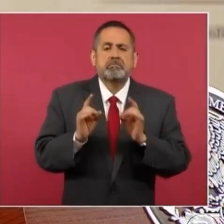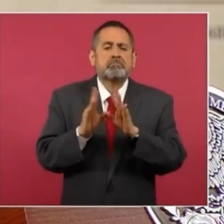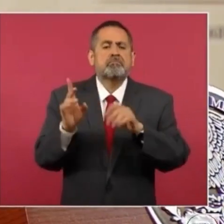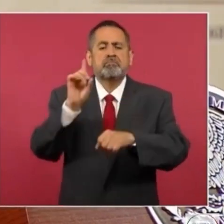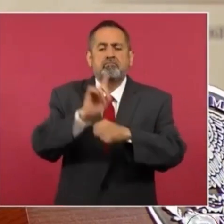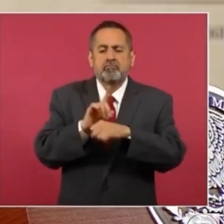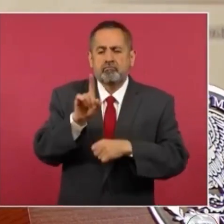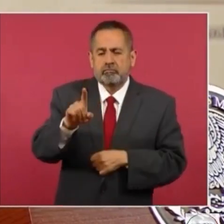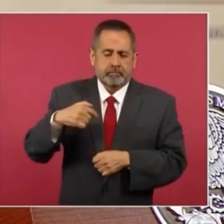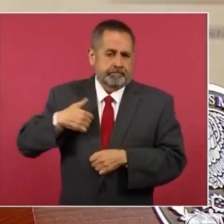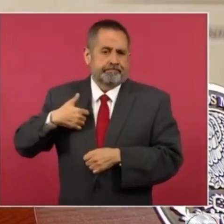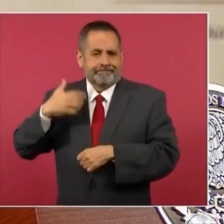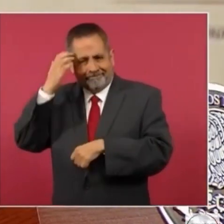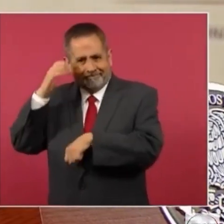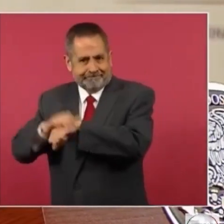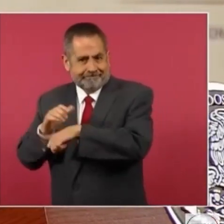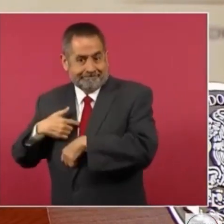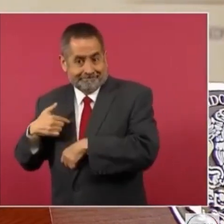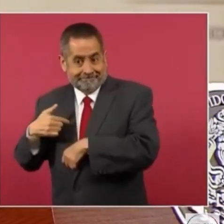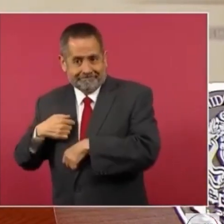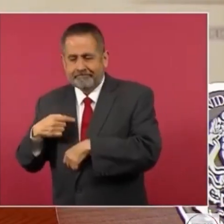un conocido mío,